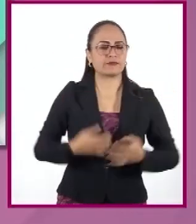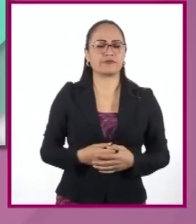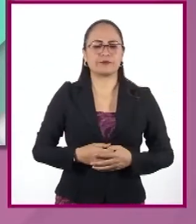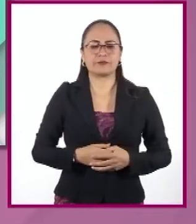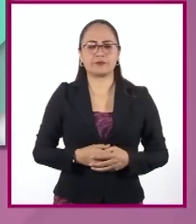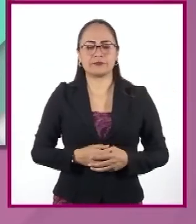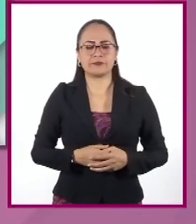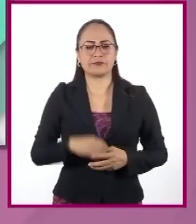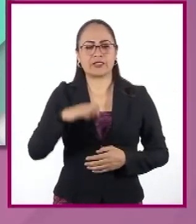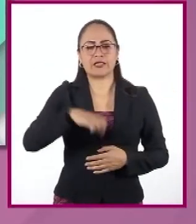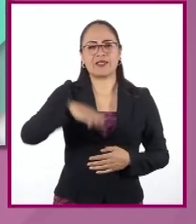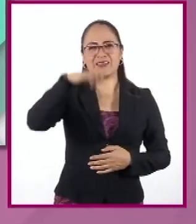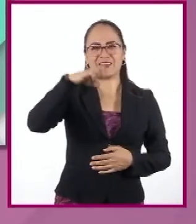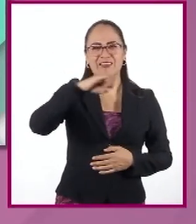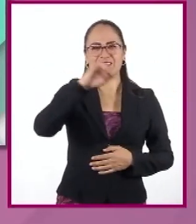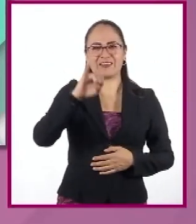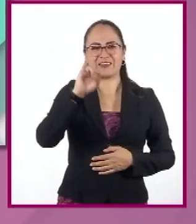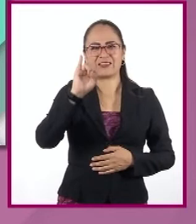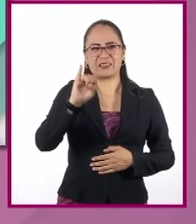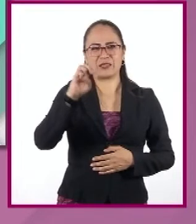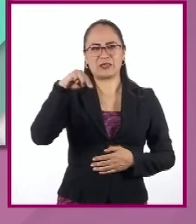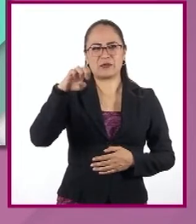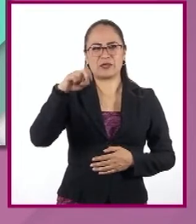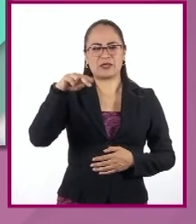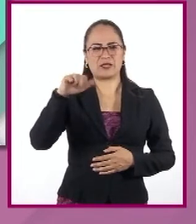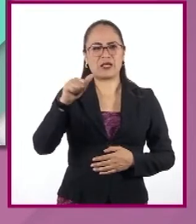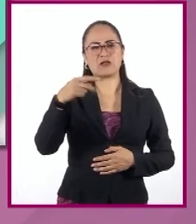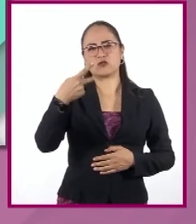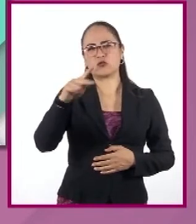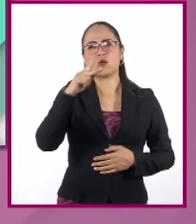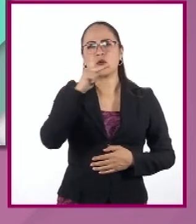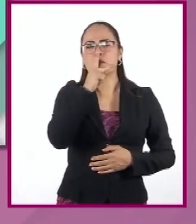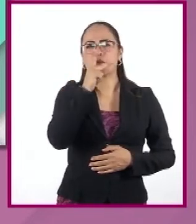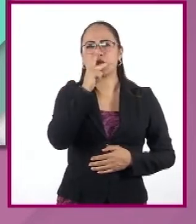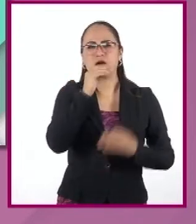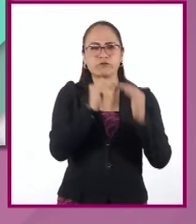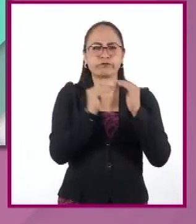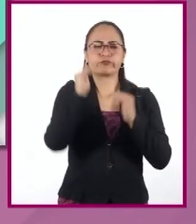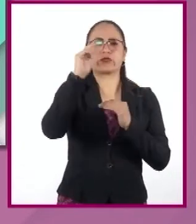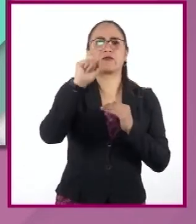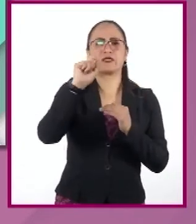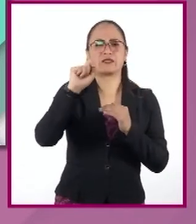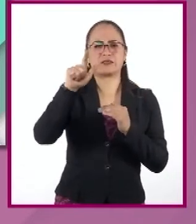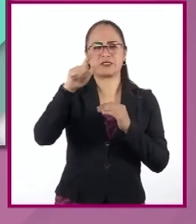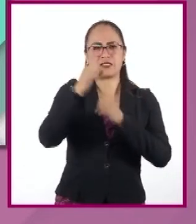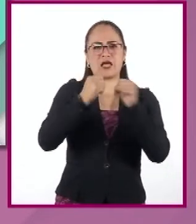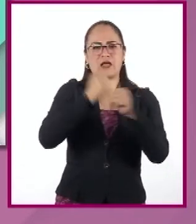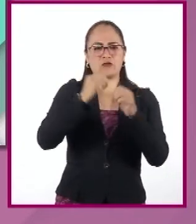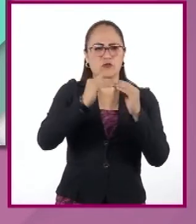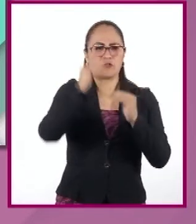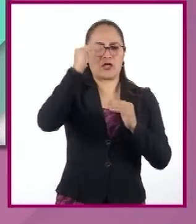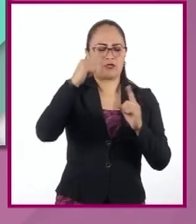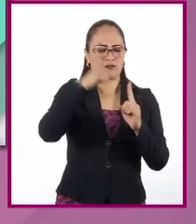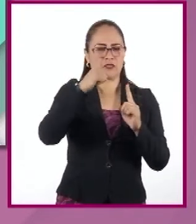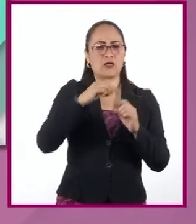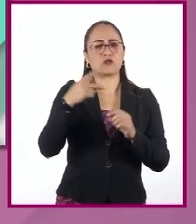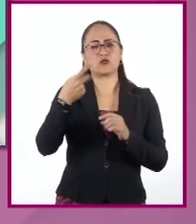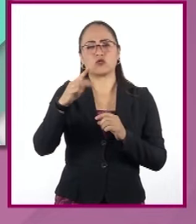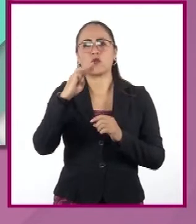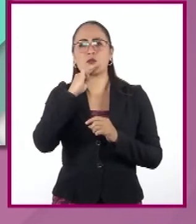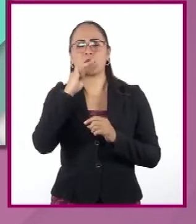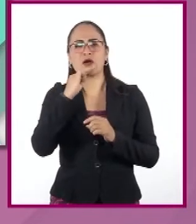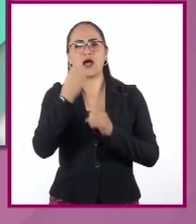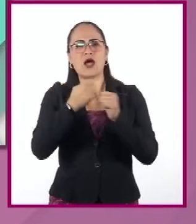¿Cuál es la edad de Jimena si su papá tiene 27 años más que ella y su mamá tiene 34